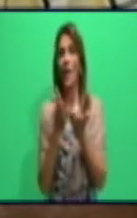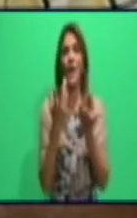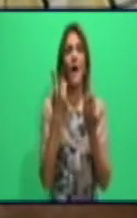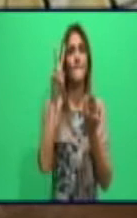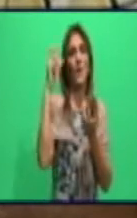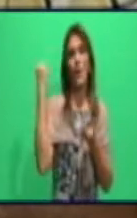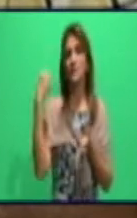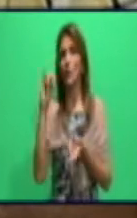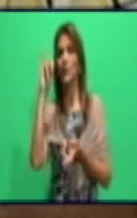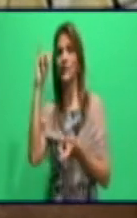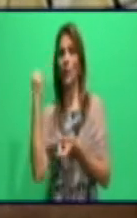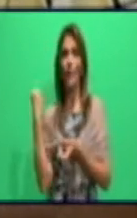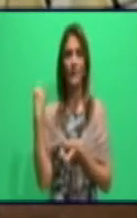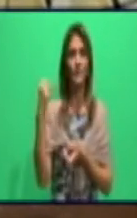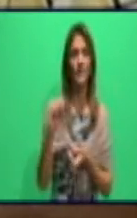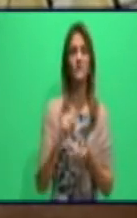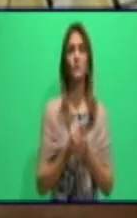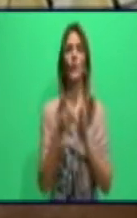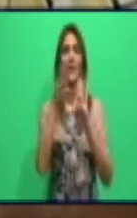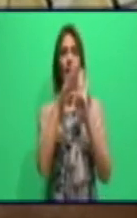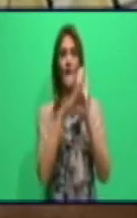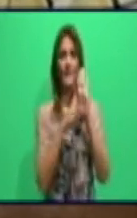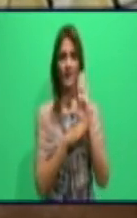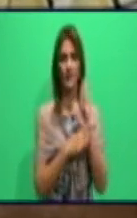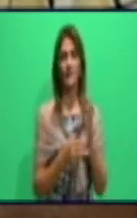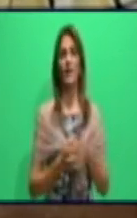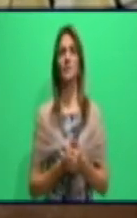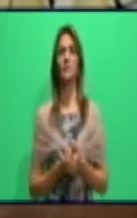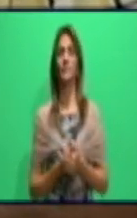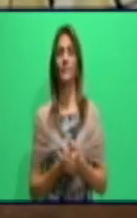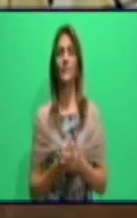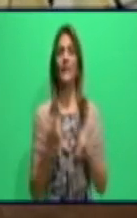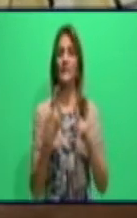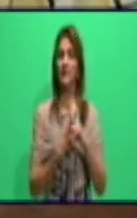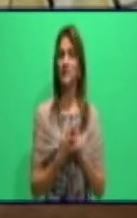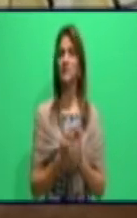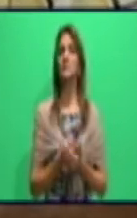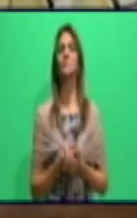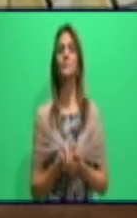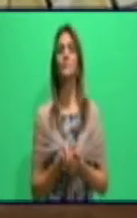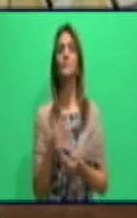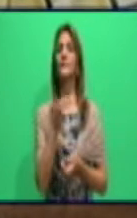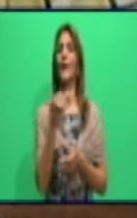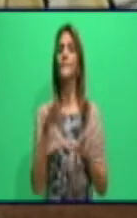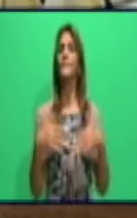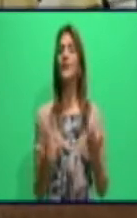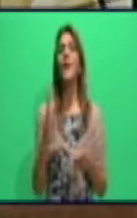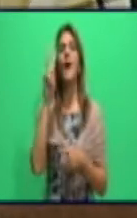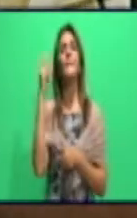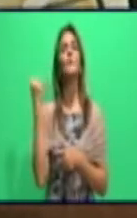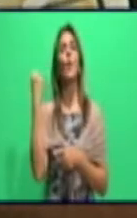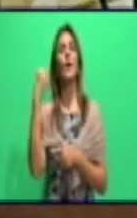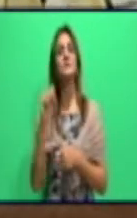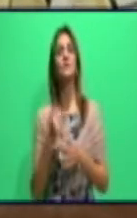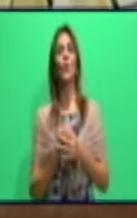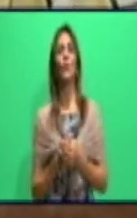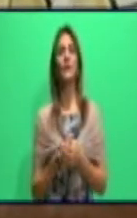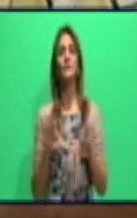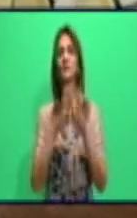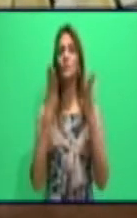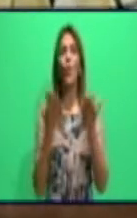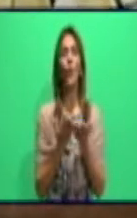medidas indicadas para combatir la pandemia y también el enfrentamiento a las violaciones que tienen que ver con